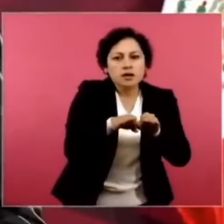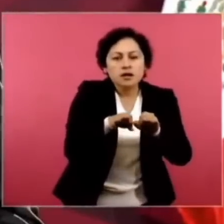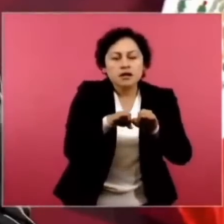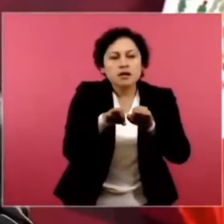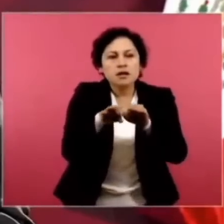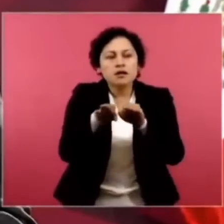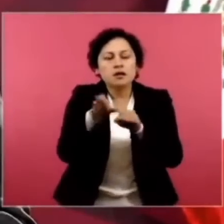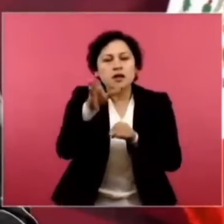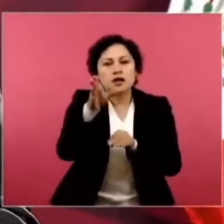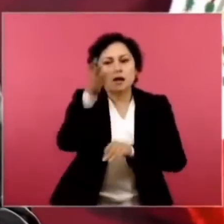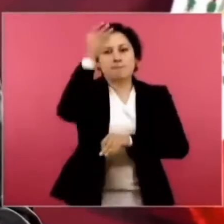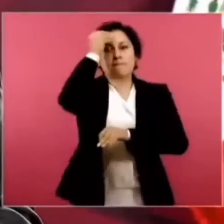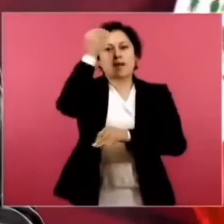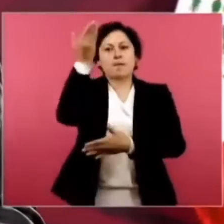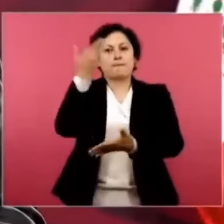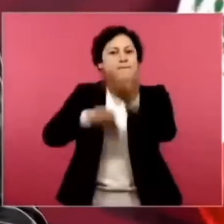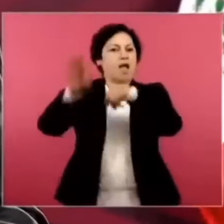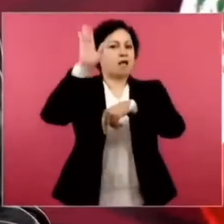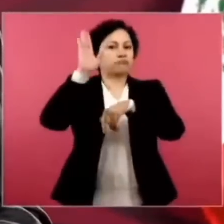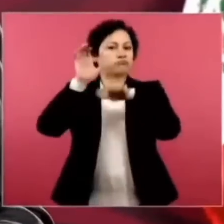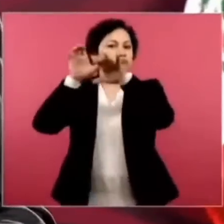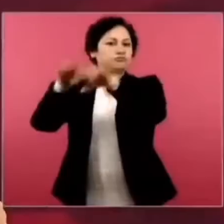formaron.